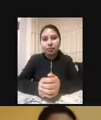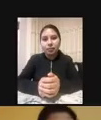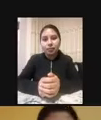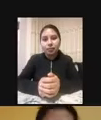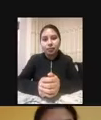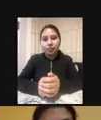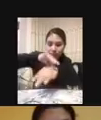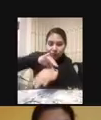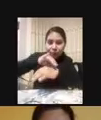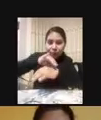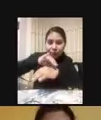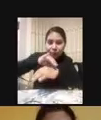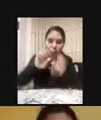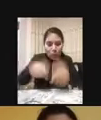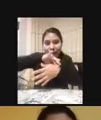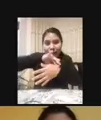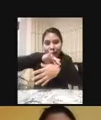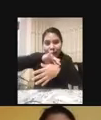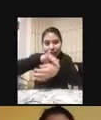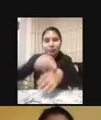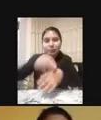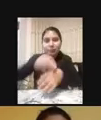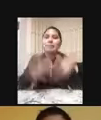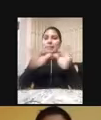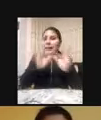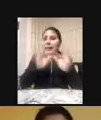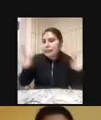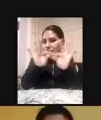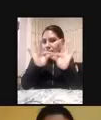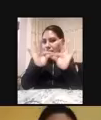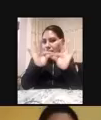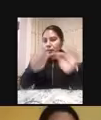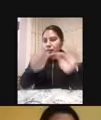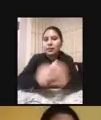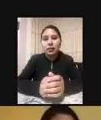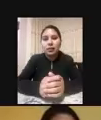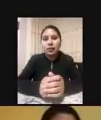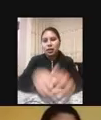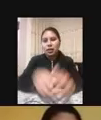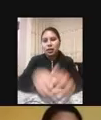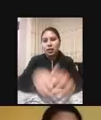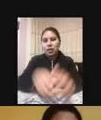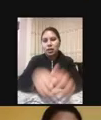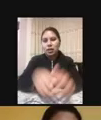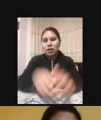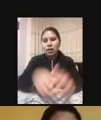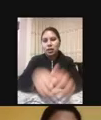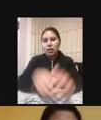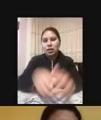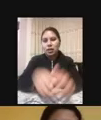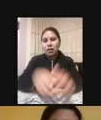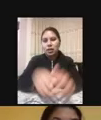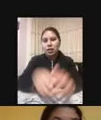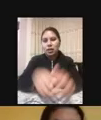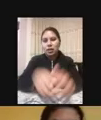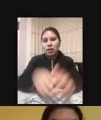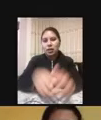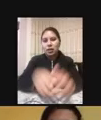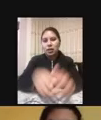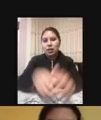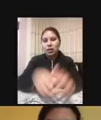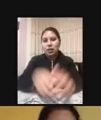la proprioceptiva, que también es importante. Todas estas habilidades también nos van a permitir que los chicos puedan